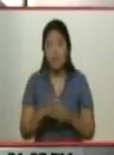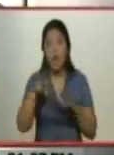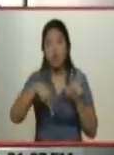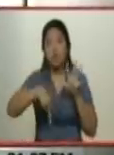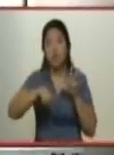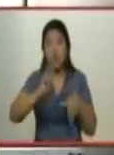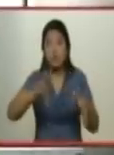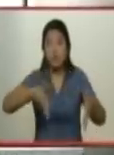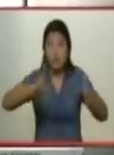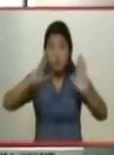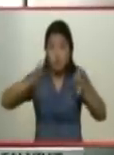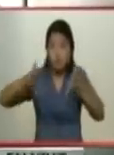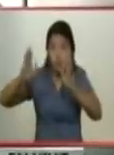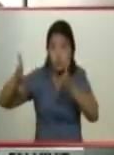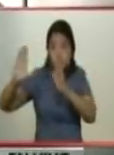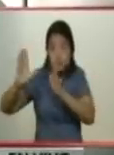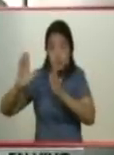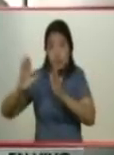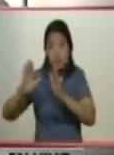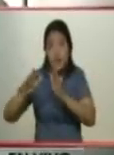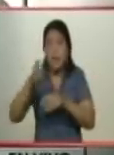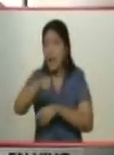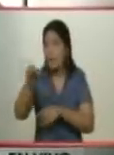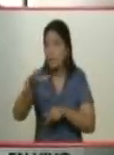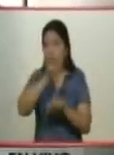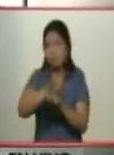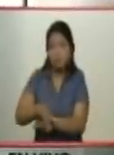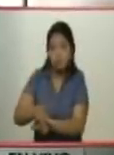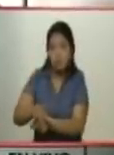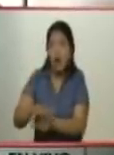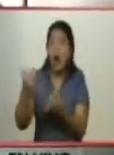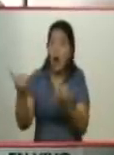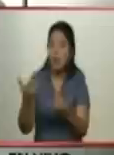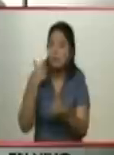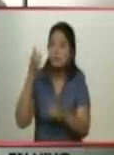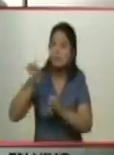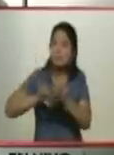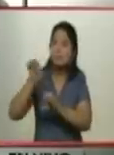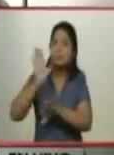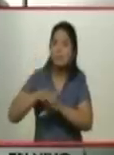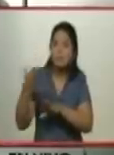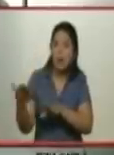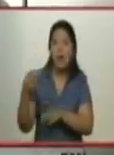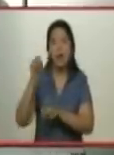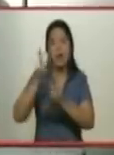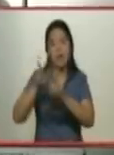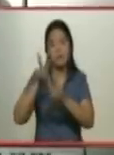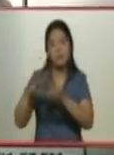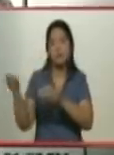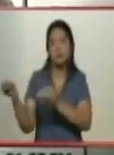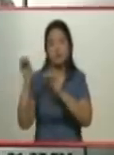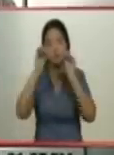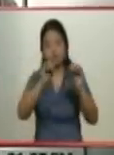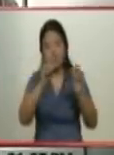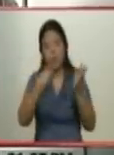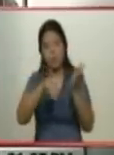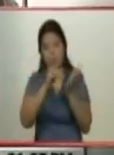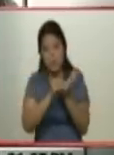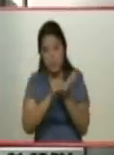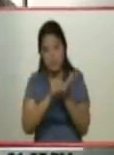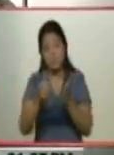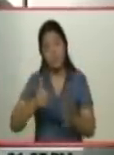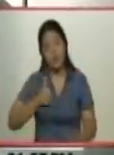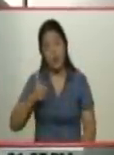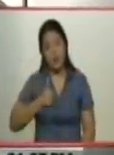apartamentos que habían sido desplazados sus propietarios están siendo evaluados por la gran misión vivienda Venezuela Y